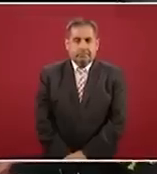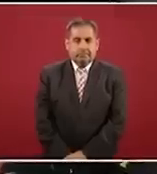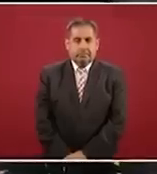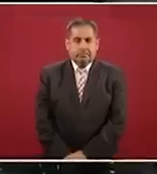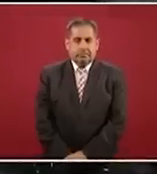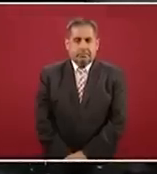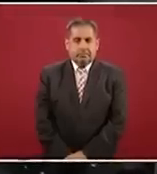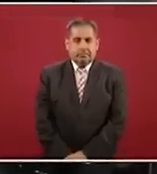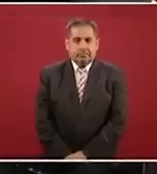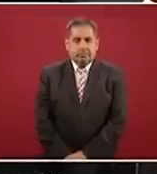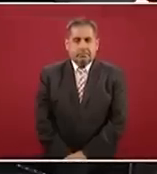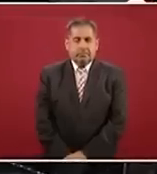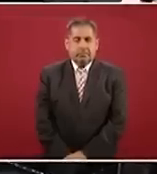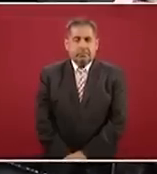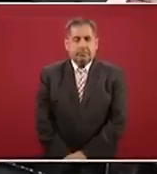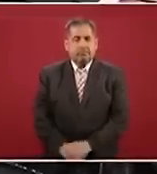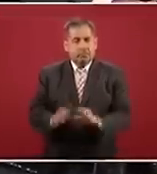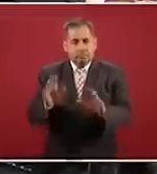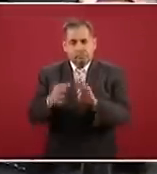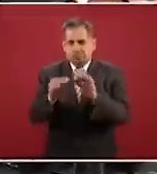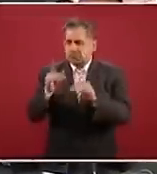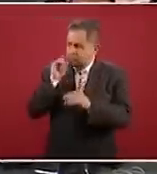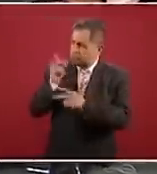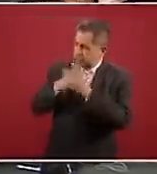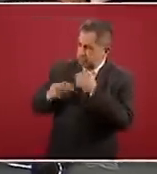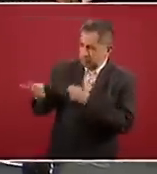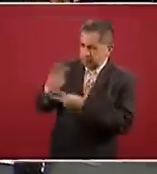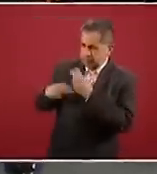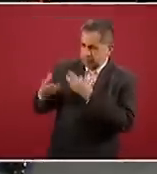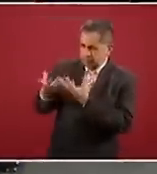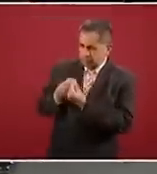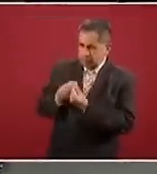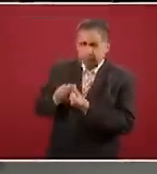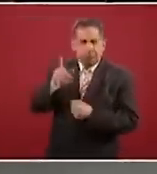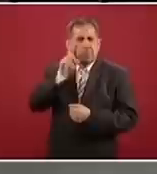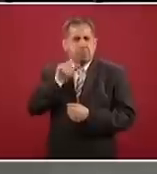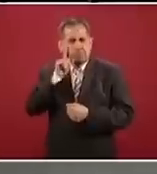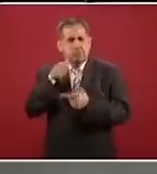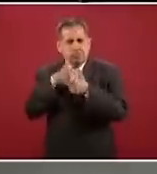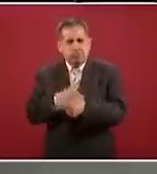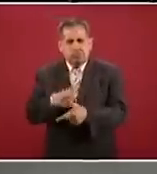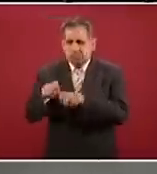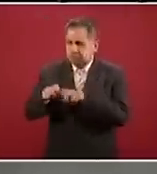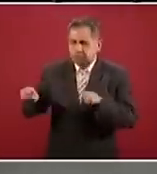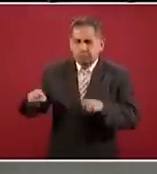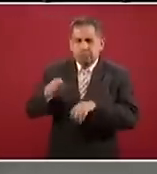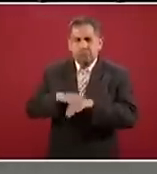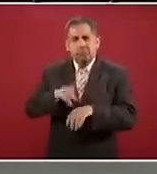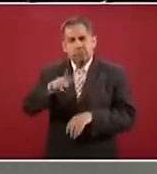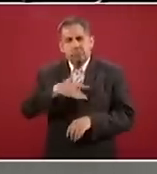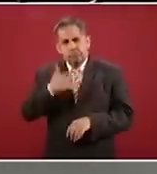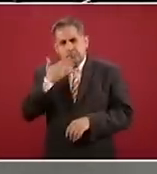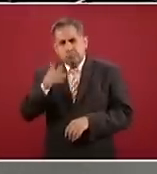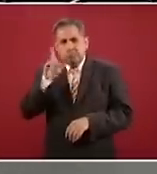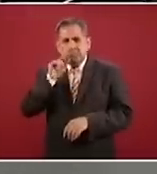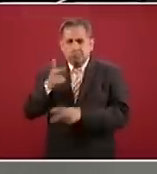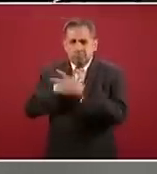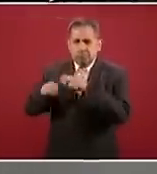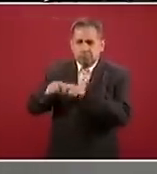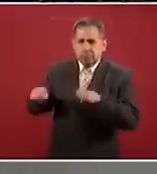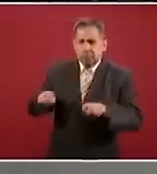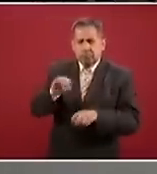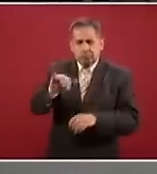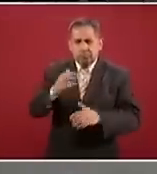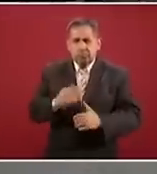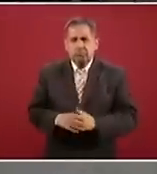Bueno, ¿por qué no? ¿Podemos venir mañana, no? ¿Sí? ¿Les parece bien?